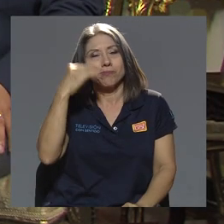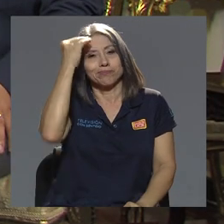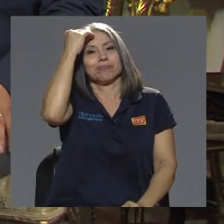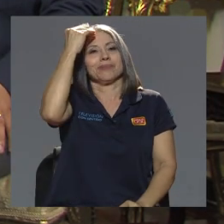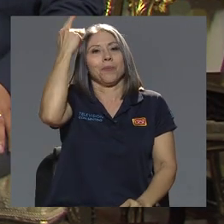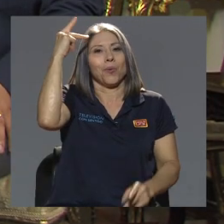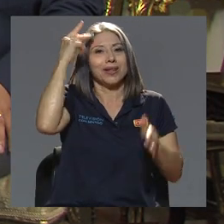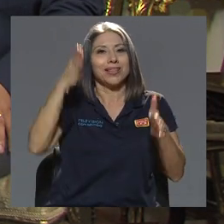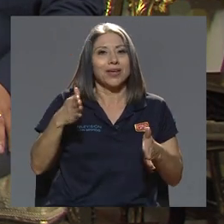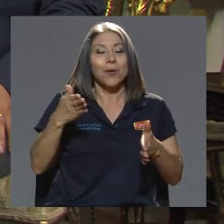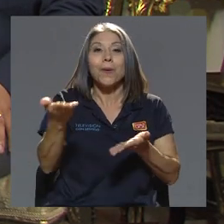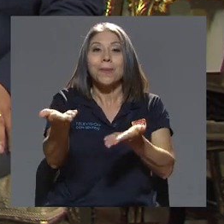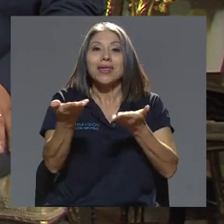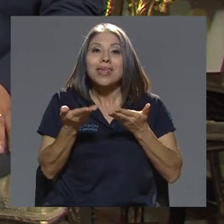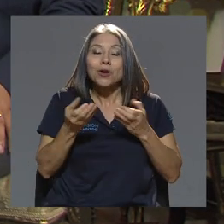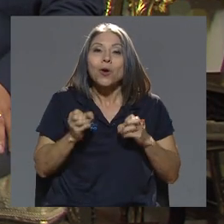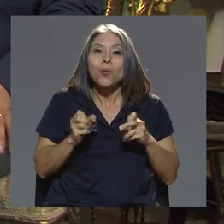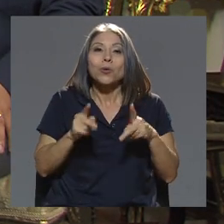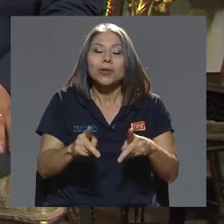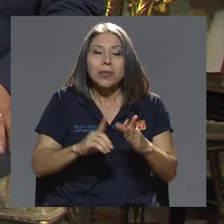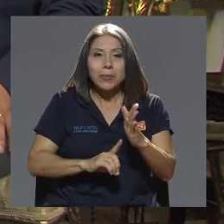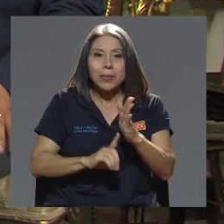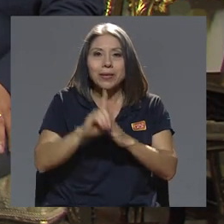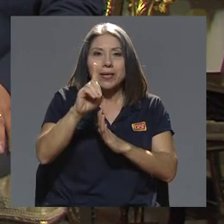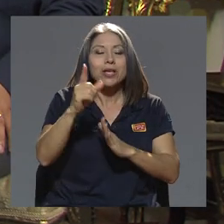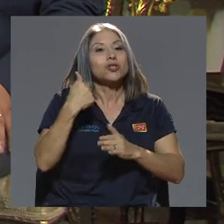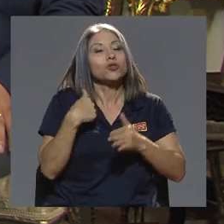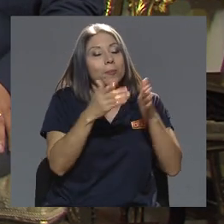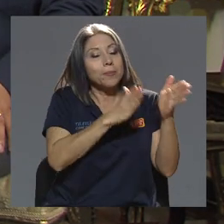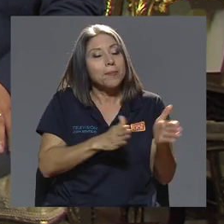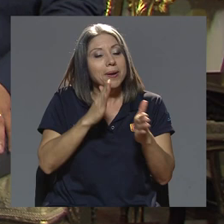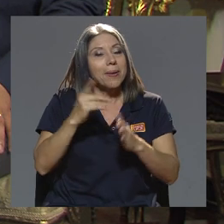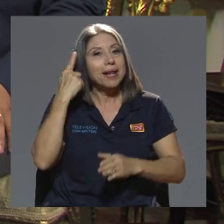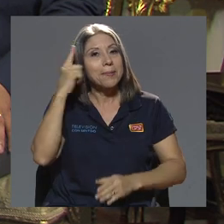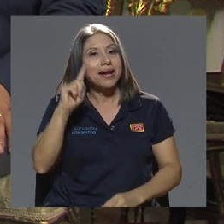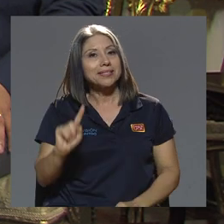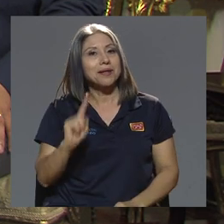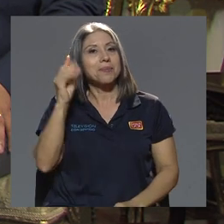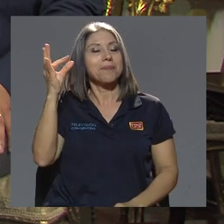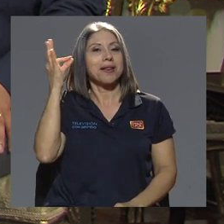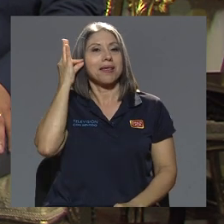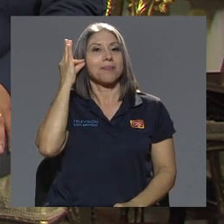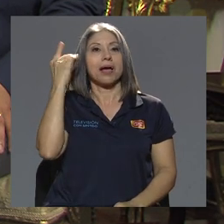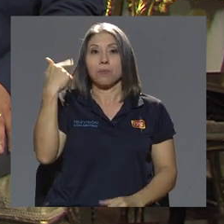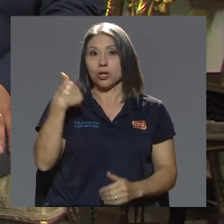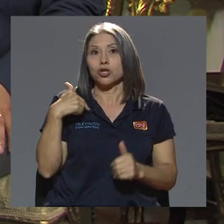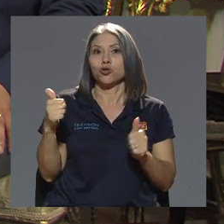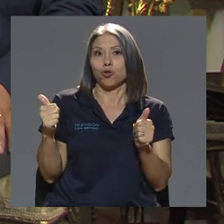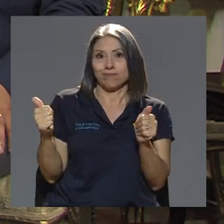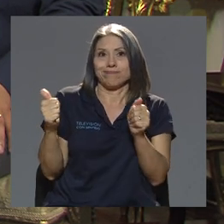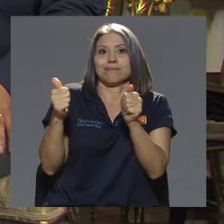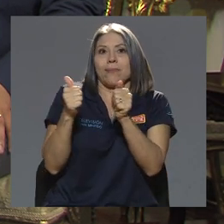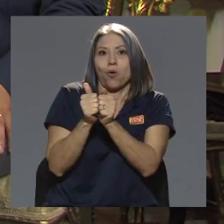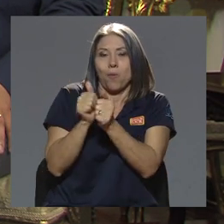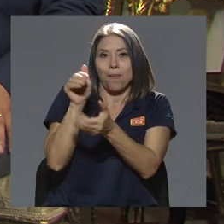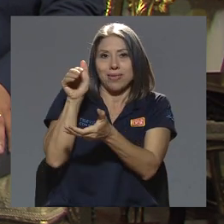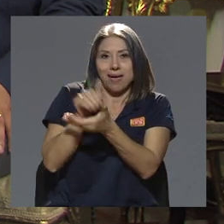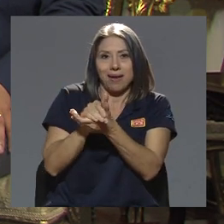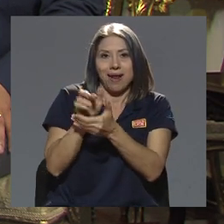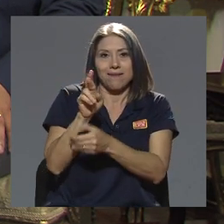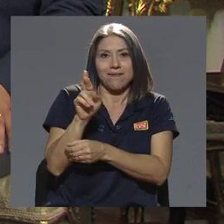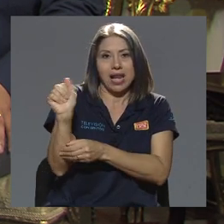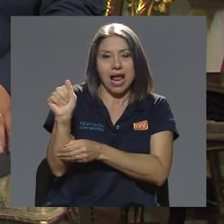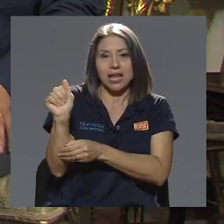la oportunidad de desarrollarlo. Me preparé para ser primera dama porque yo quería acompañar a Rafael Ángel de una manera